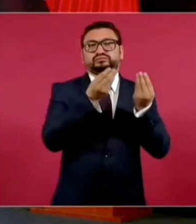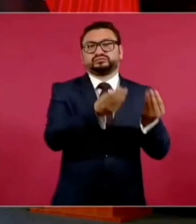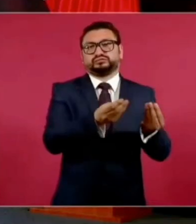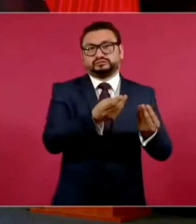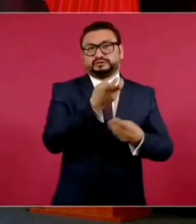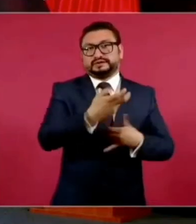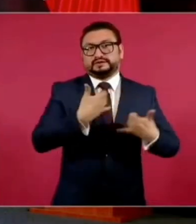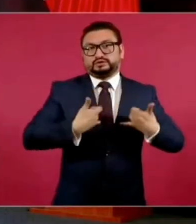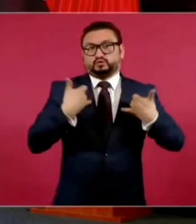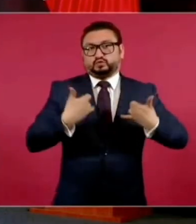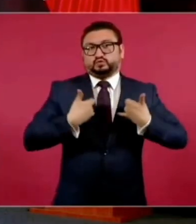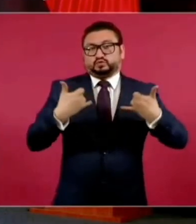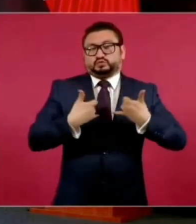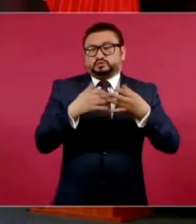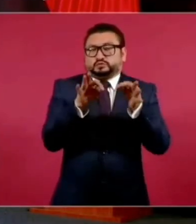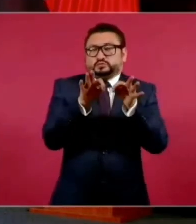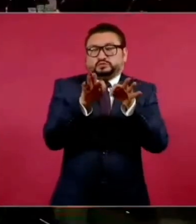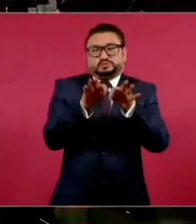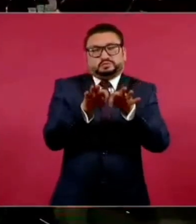muy importante.